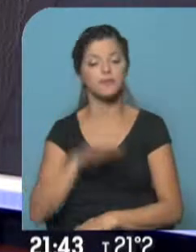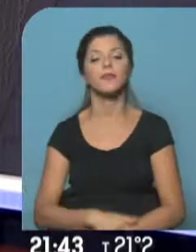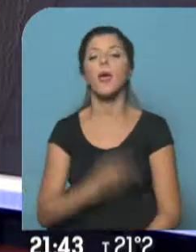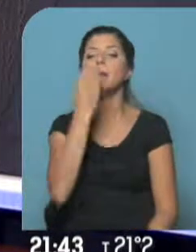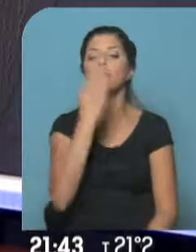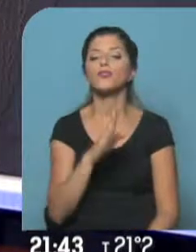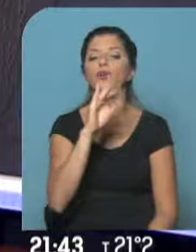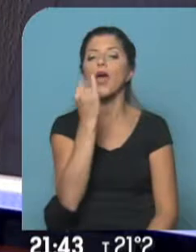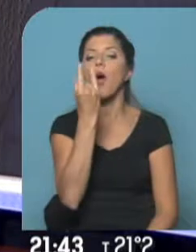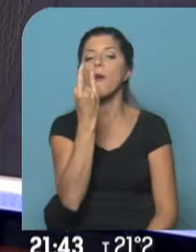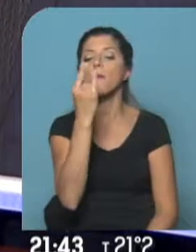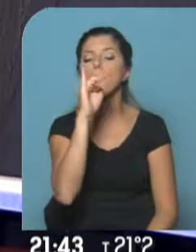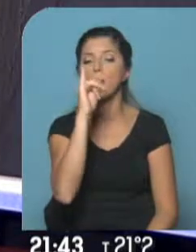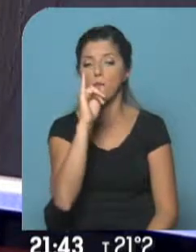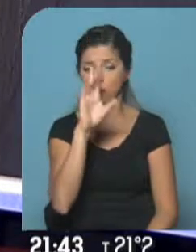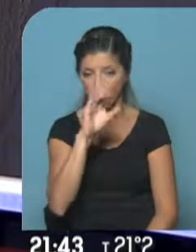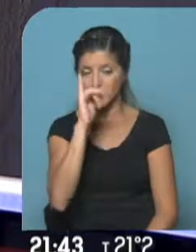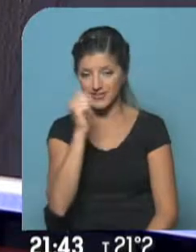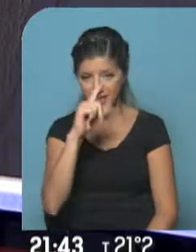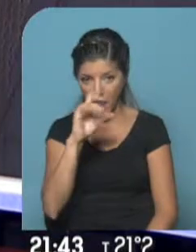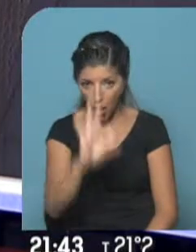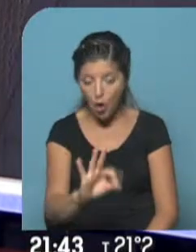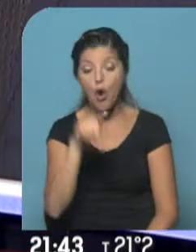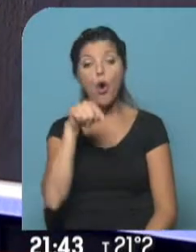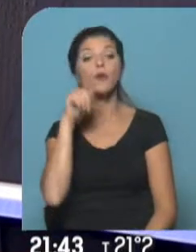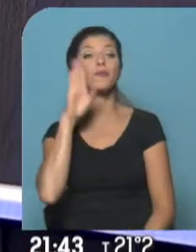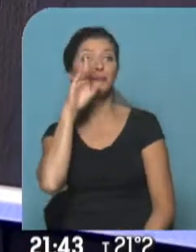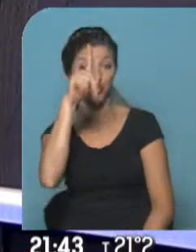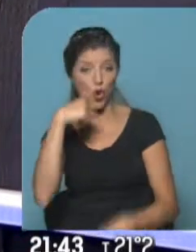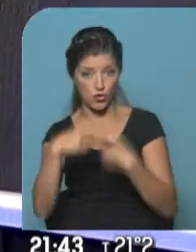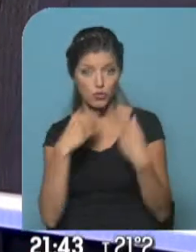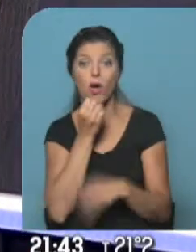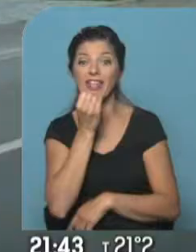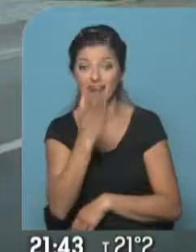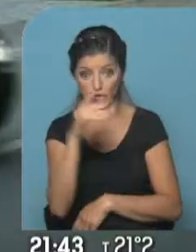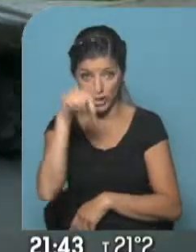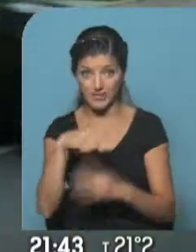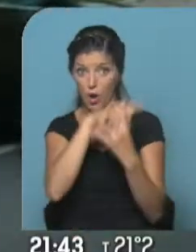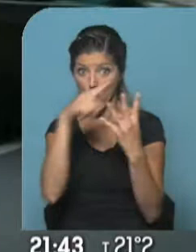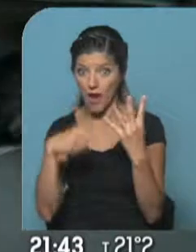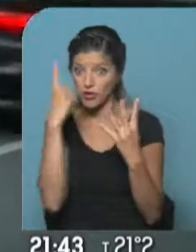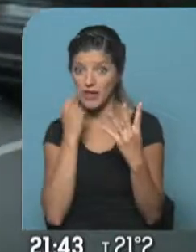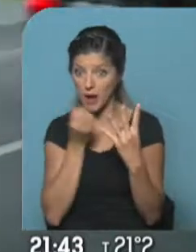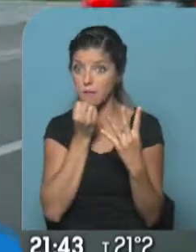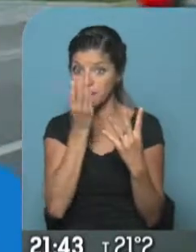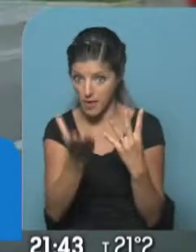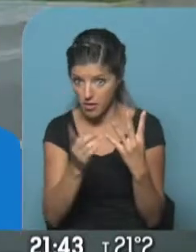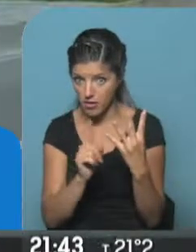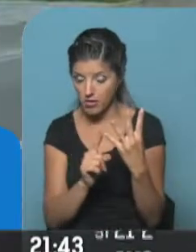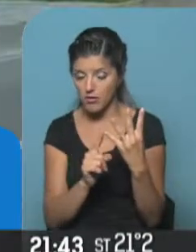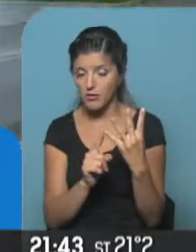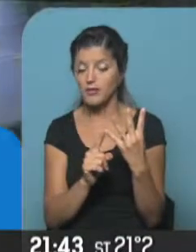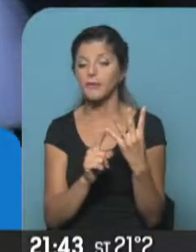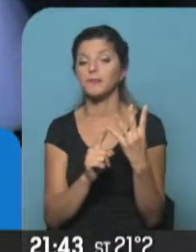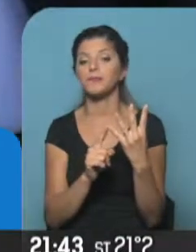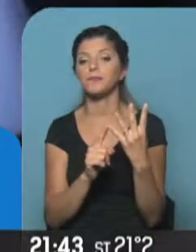con su declaración en el día de hoy ante la justicia de Estados Unidos en Nueva York. Fue el cuarto día de la declaración de Bursaco, en el cual,